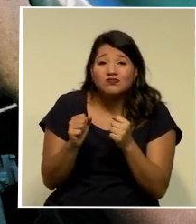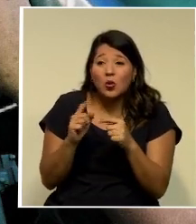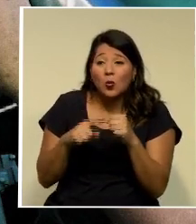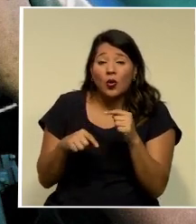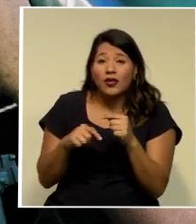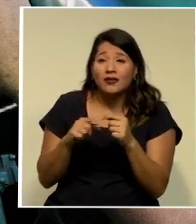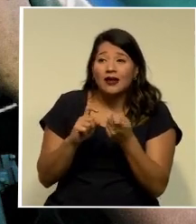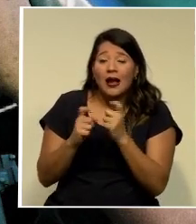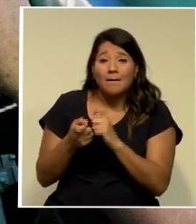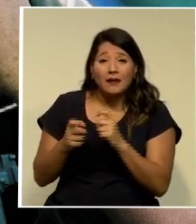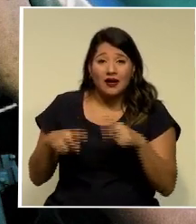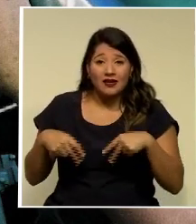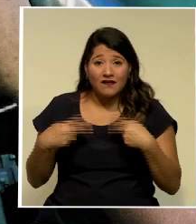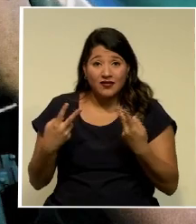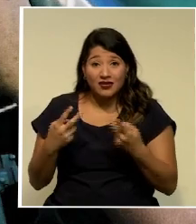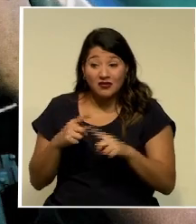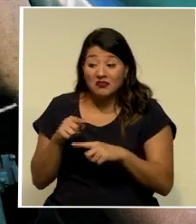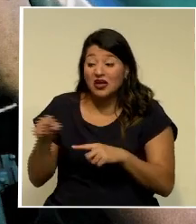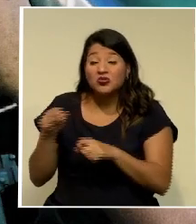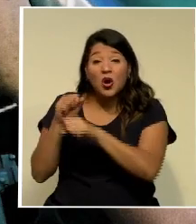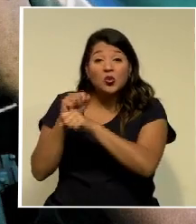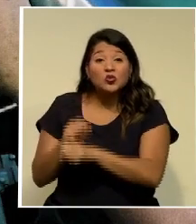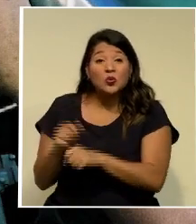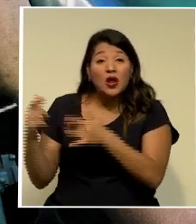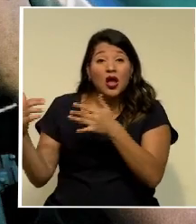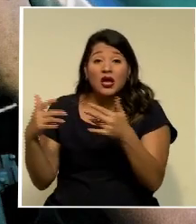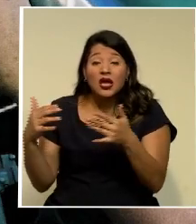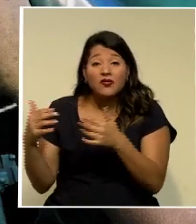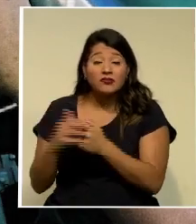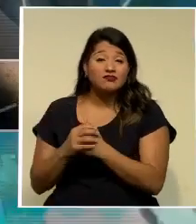la guerra que imagínate que está jugando